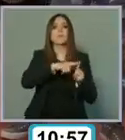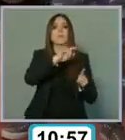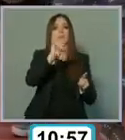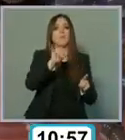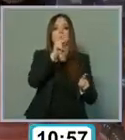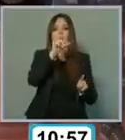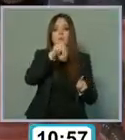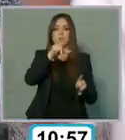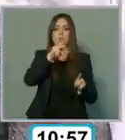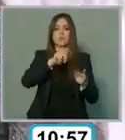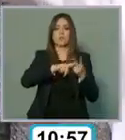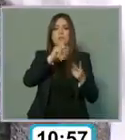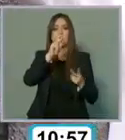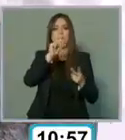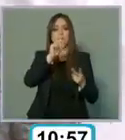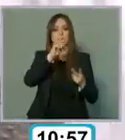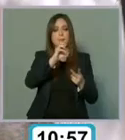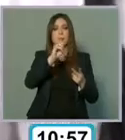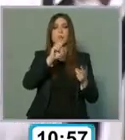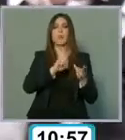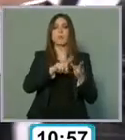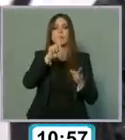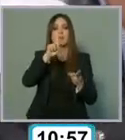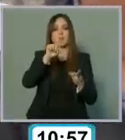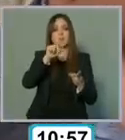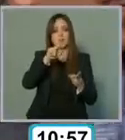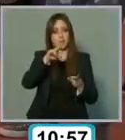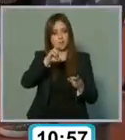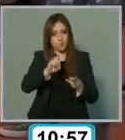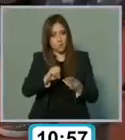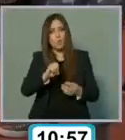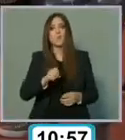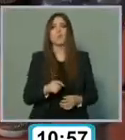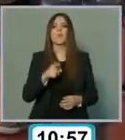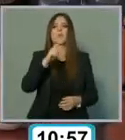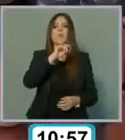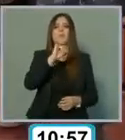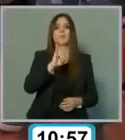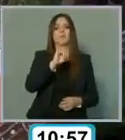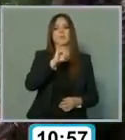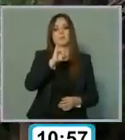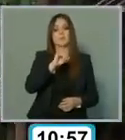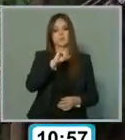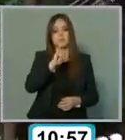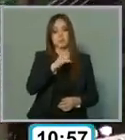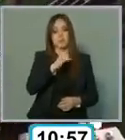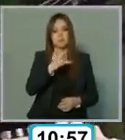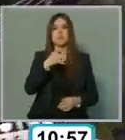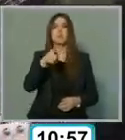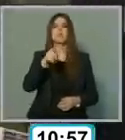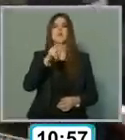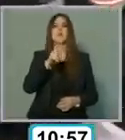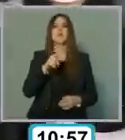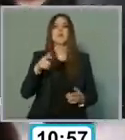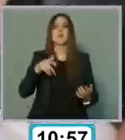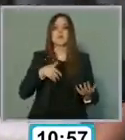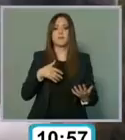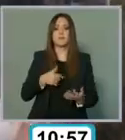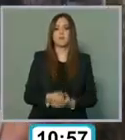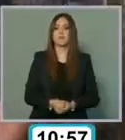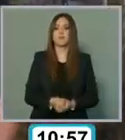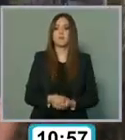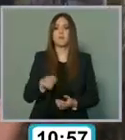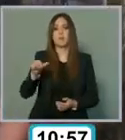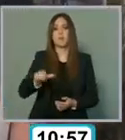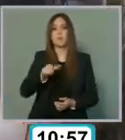en la Ajá. trompeta, Paco en el sax, Darío en la batería, Jay hoy en la guitarra, en el bajo, perdón, porque